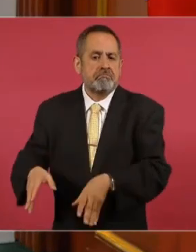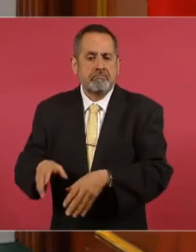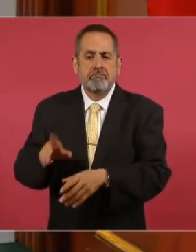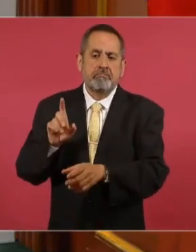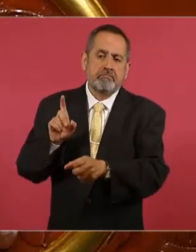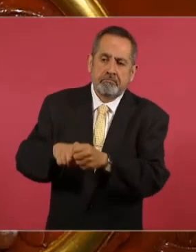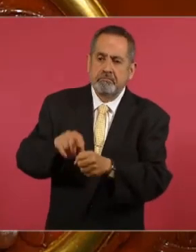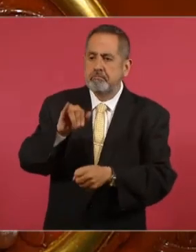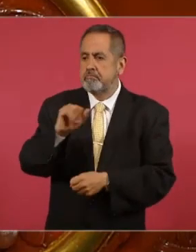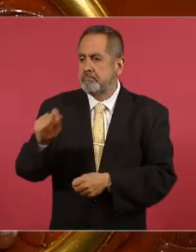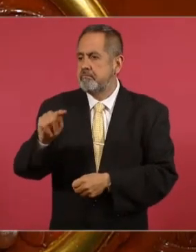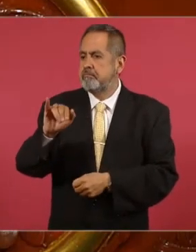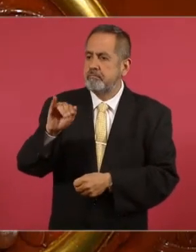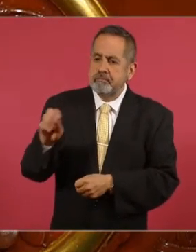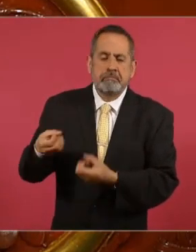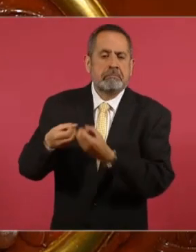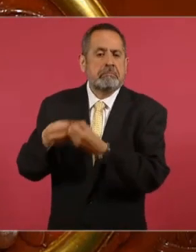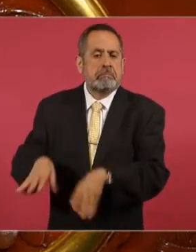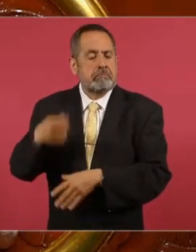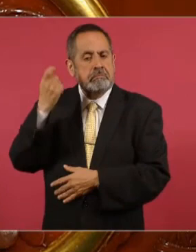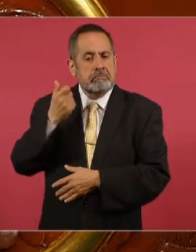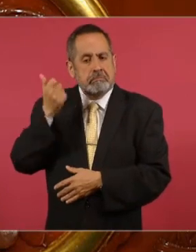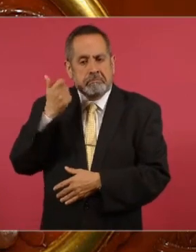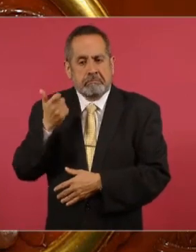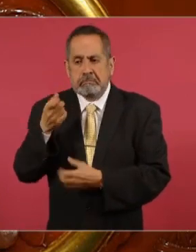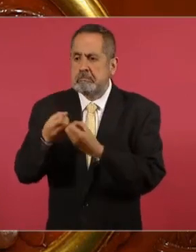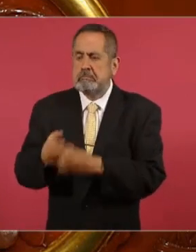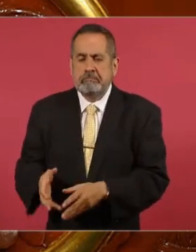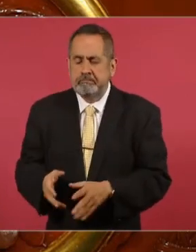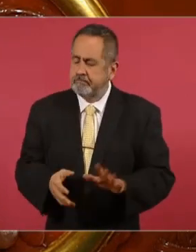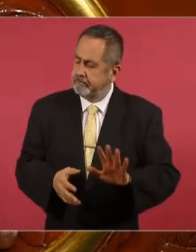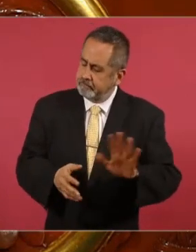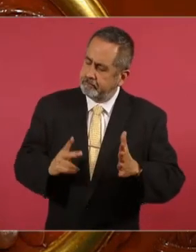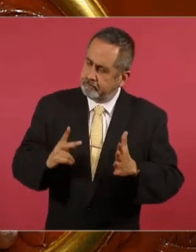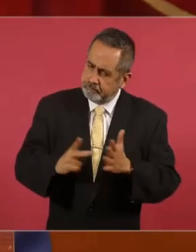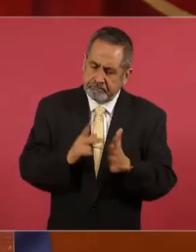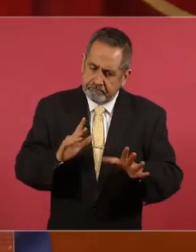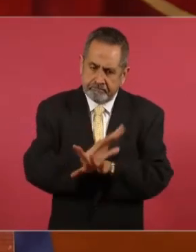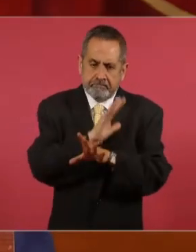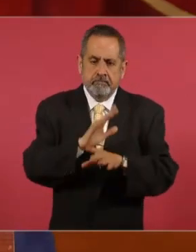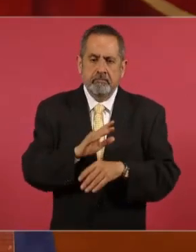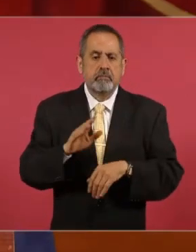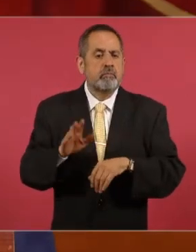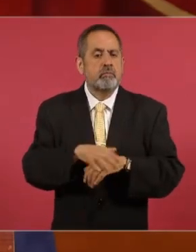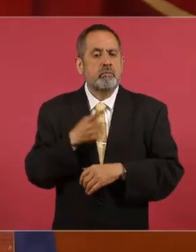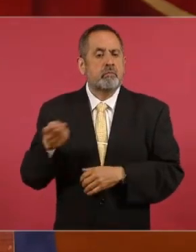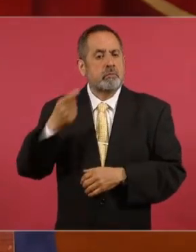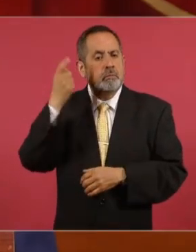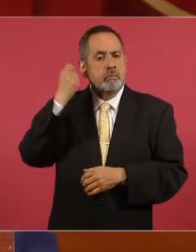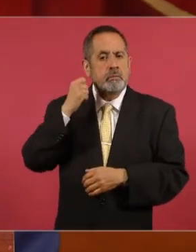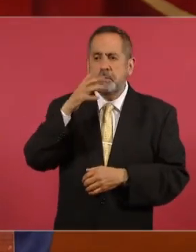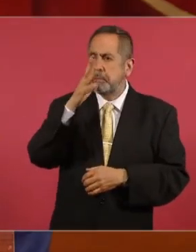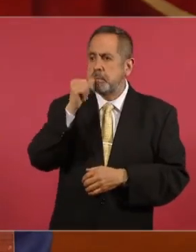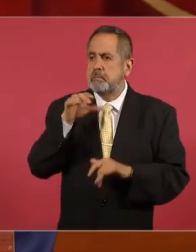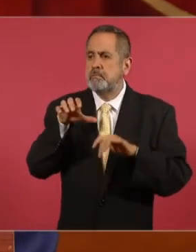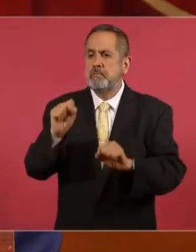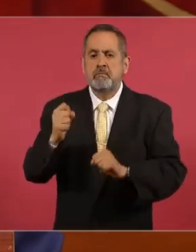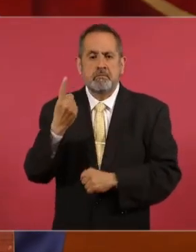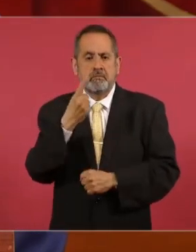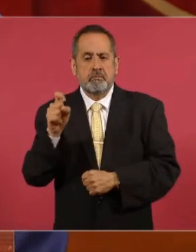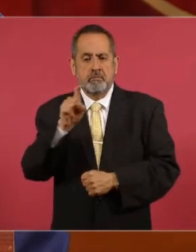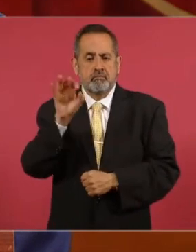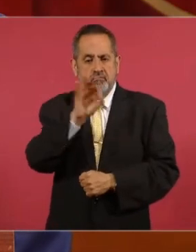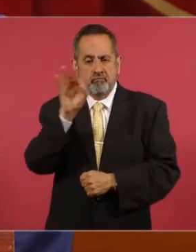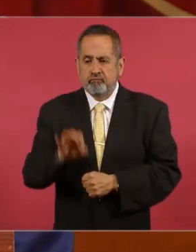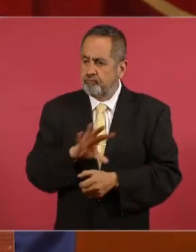ISSSTE, pues les impiden jubilarse con el 100%